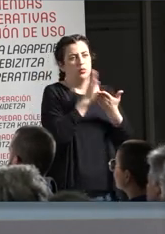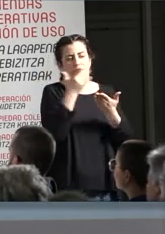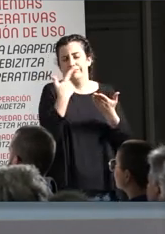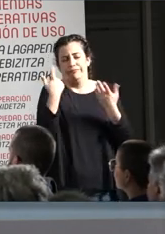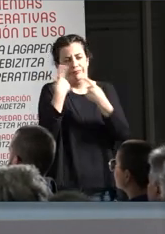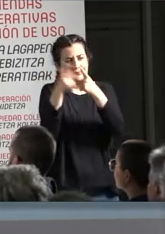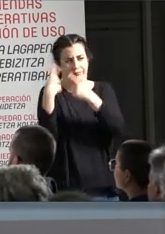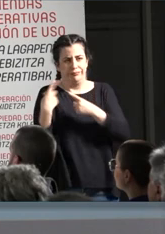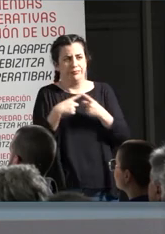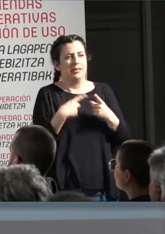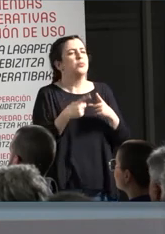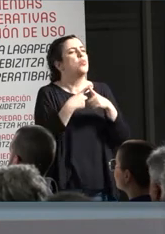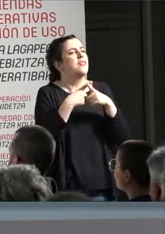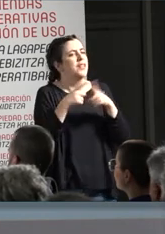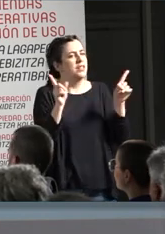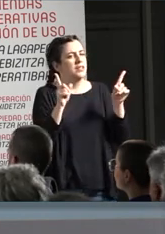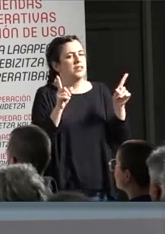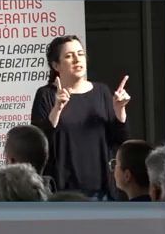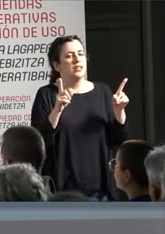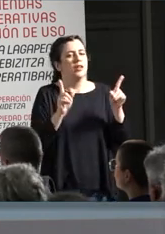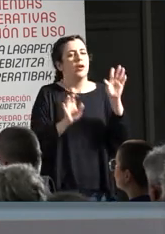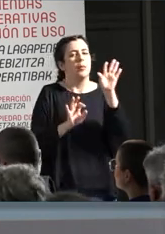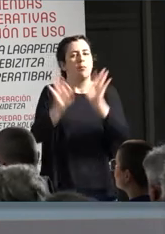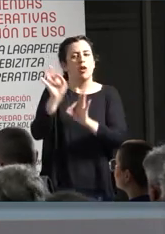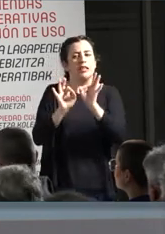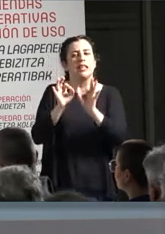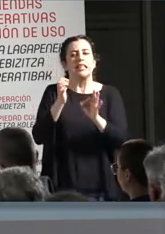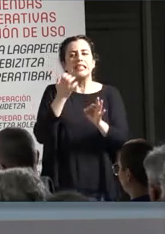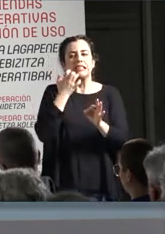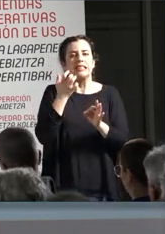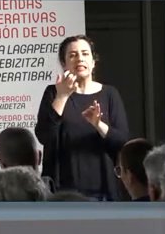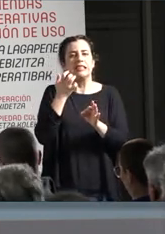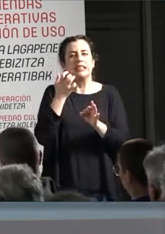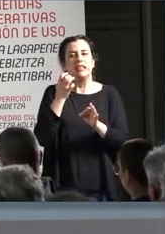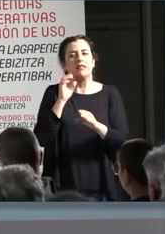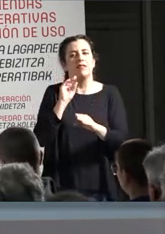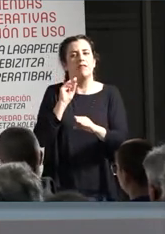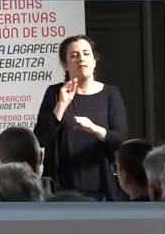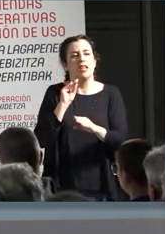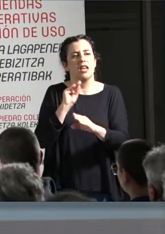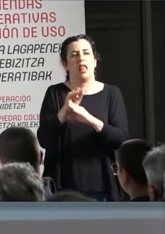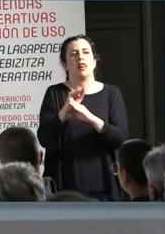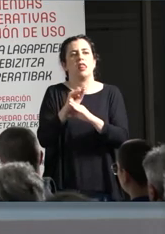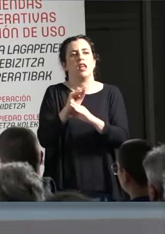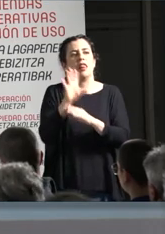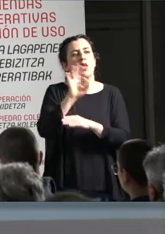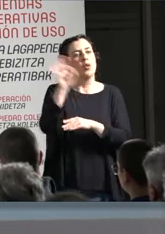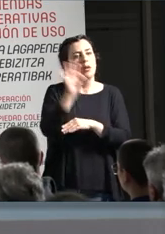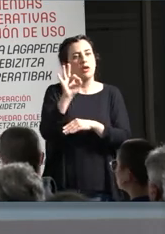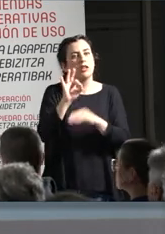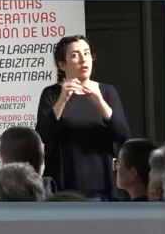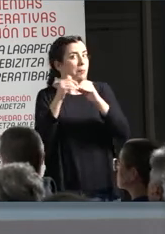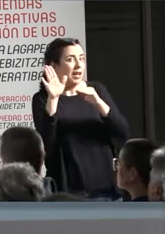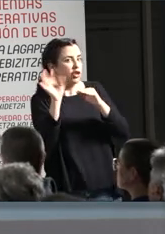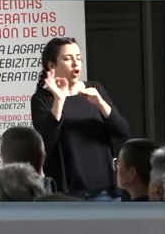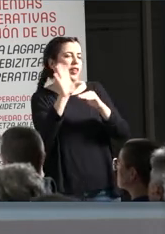Hay una gran diferencia en el porcentaje. Si se financia más del 50% del proyecto, se financia menos del